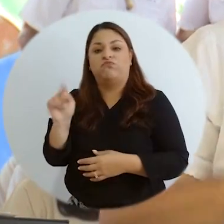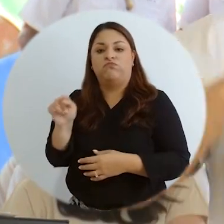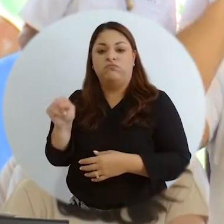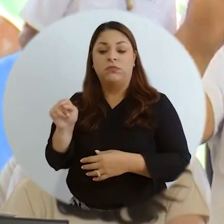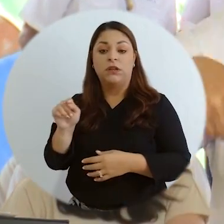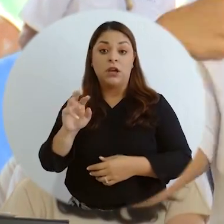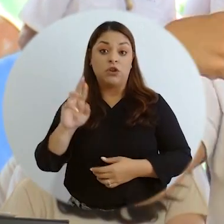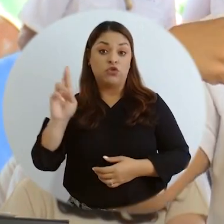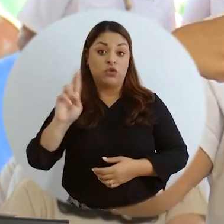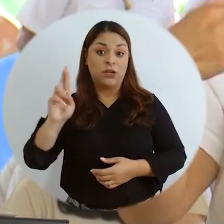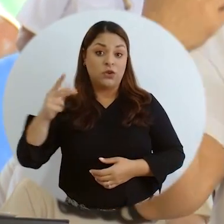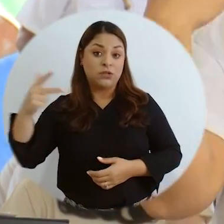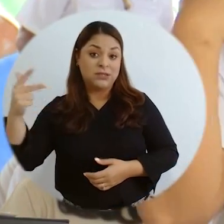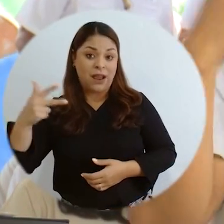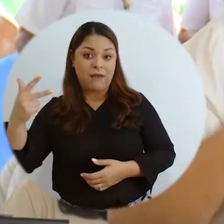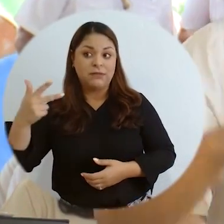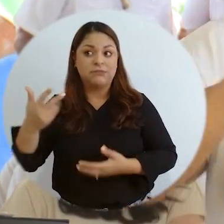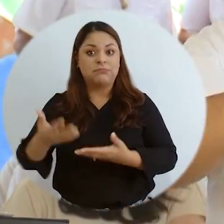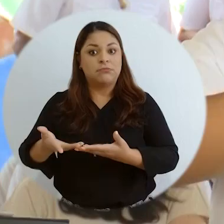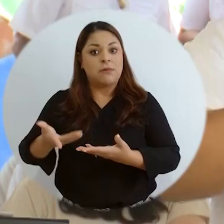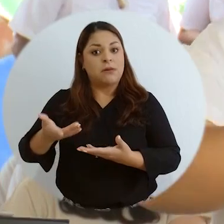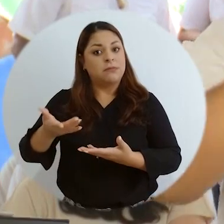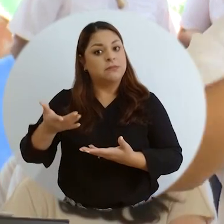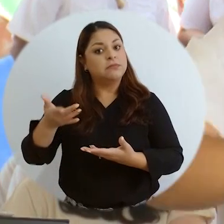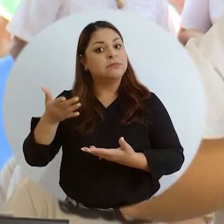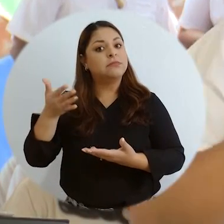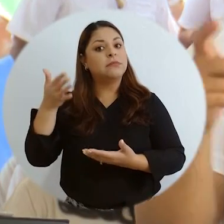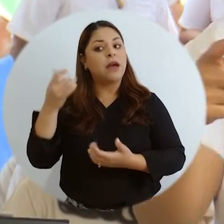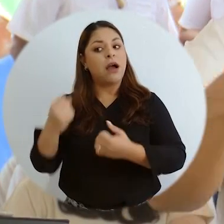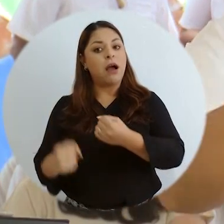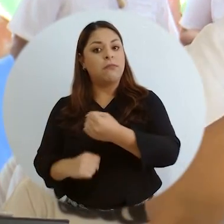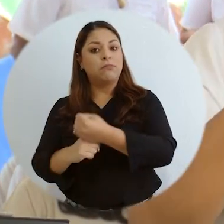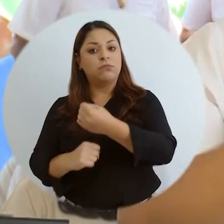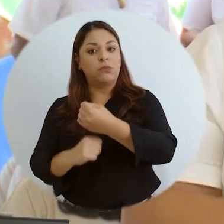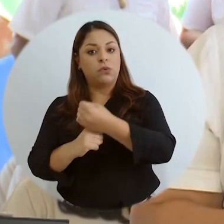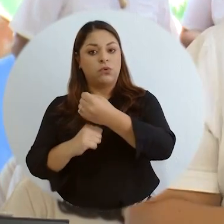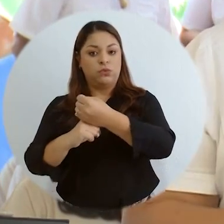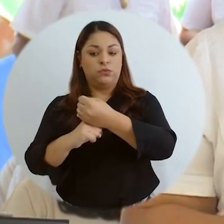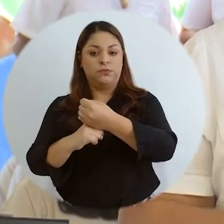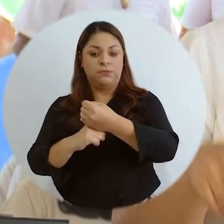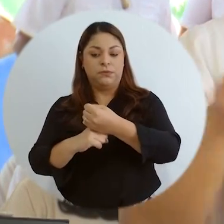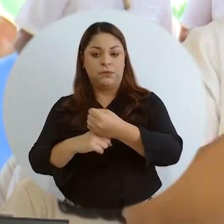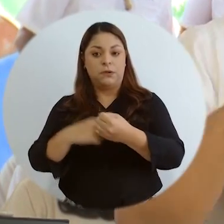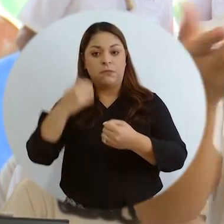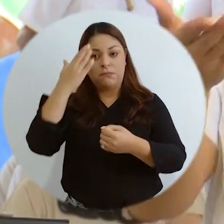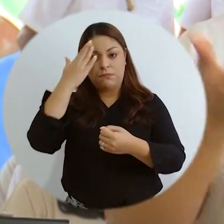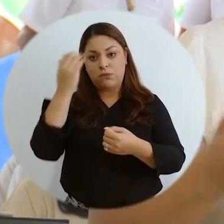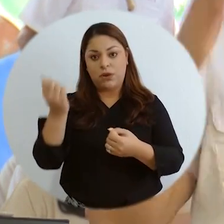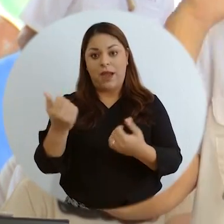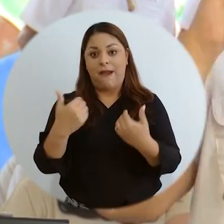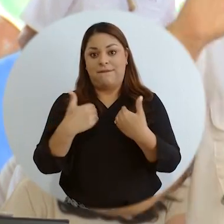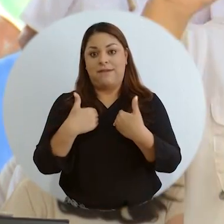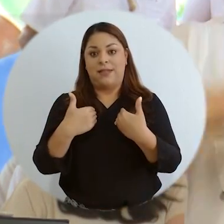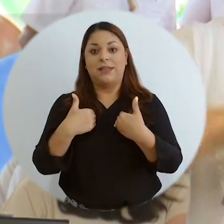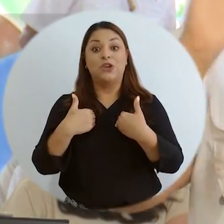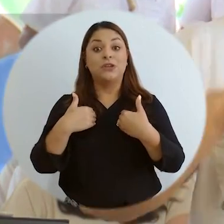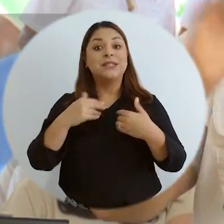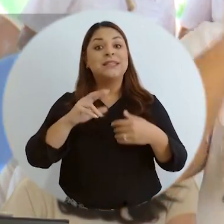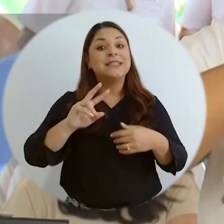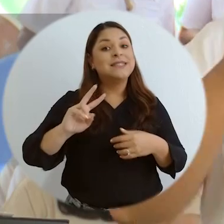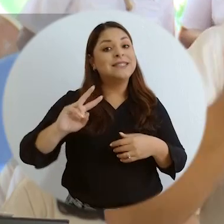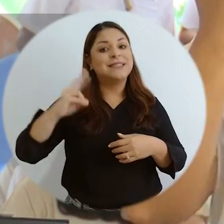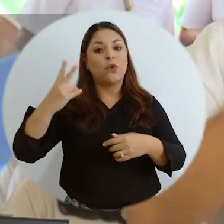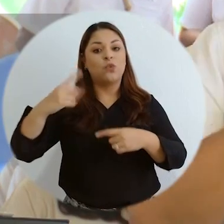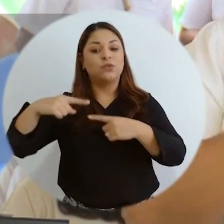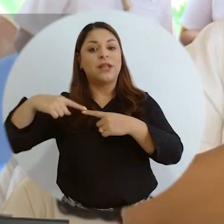Los estudios que hicimos en el IDESPO mostraron que eran superiores incluso al apoyo electoral que habría obtenido en segunda ronda,